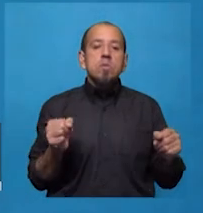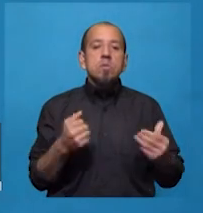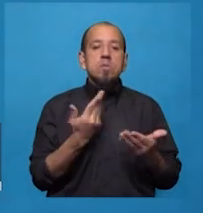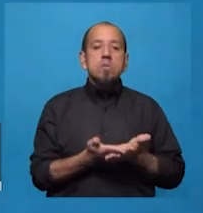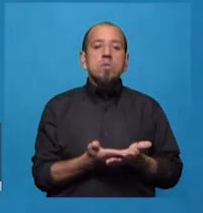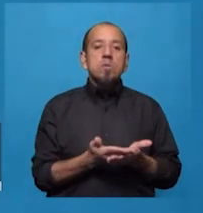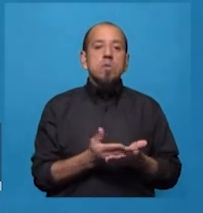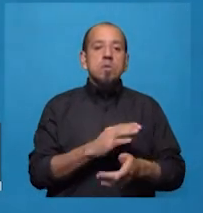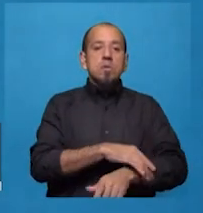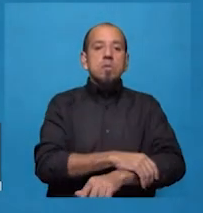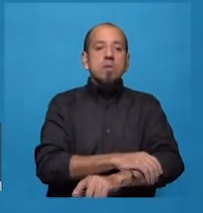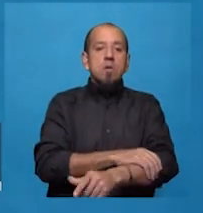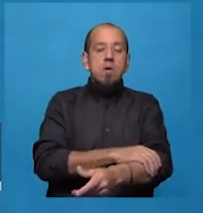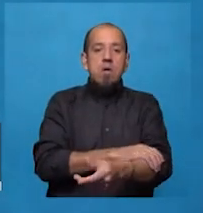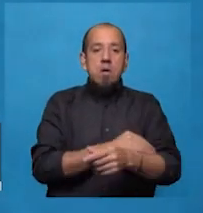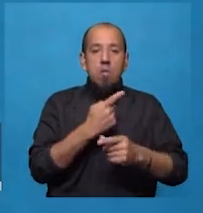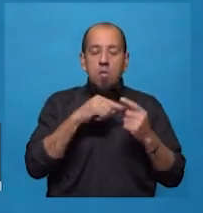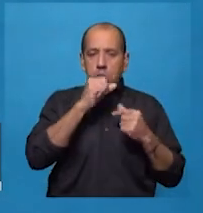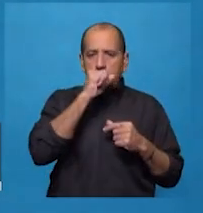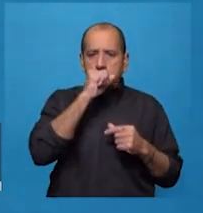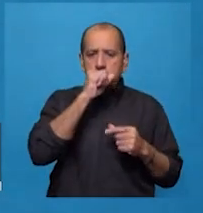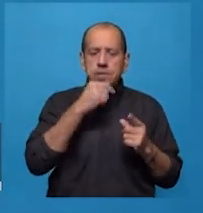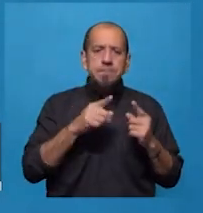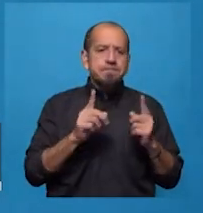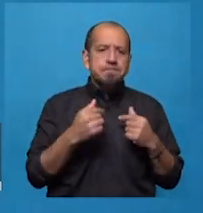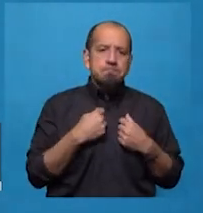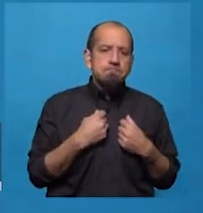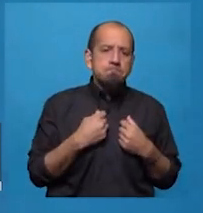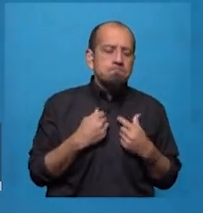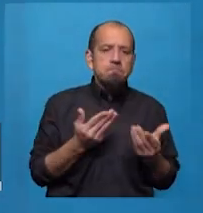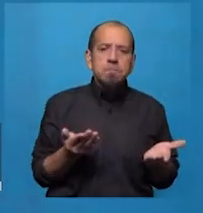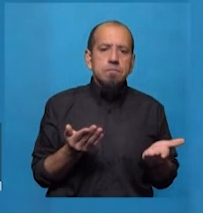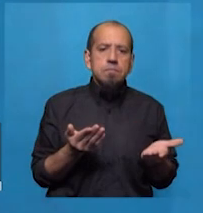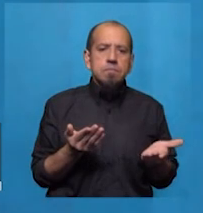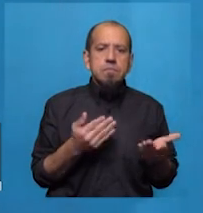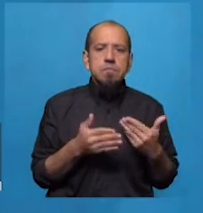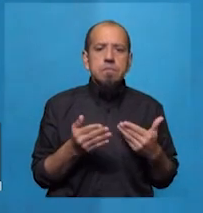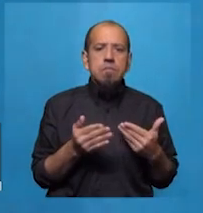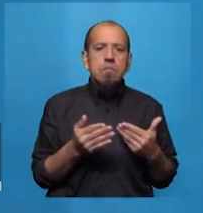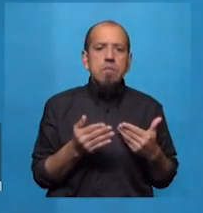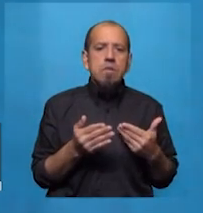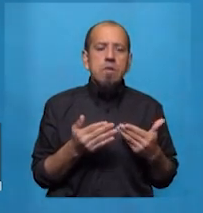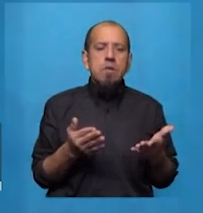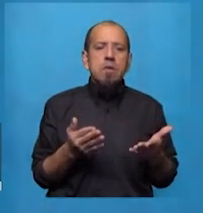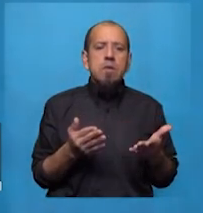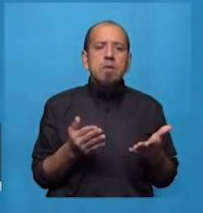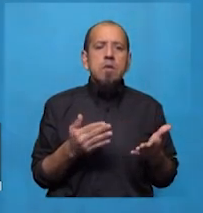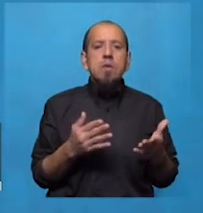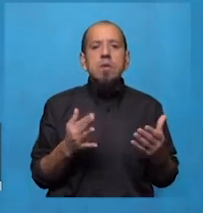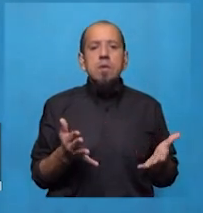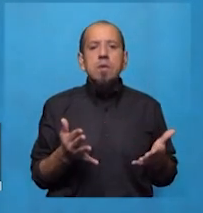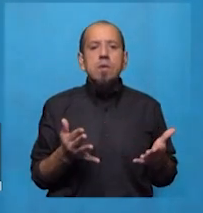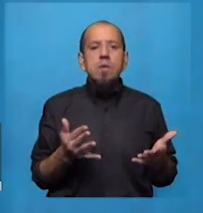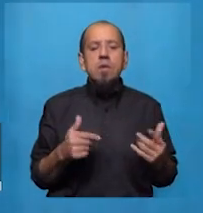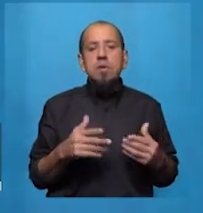pero hay otras medidas que nosotros pensamos que no van a dar el resultado necesario al resultado el resultado es suficiente como para